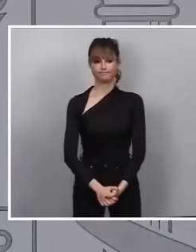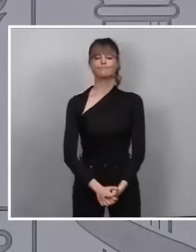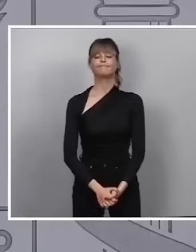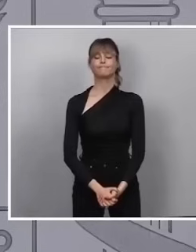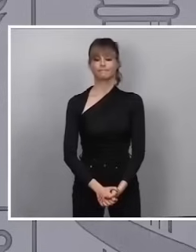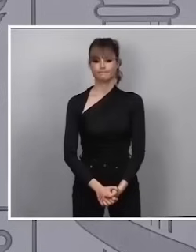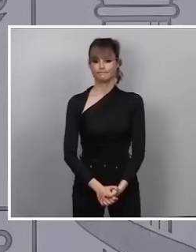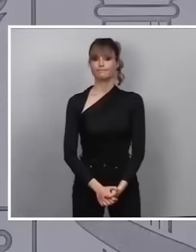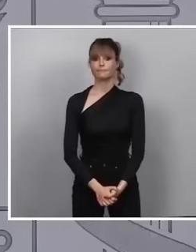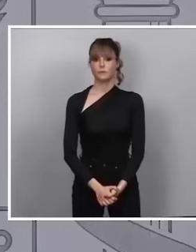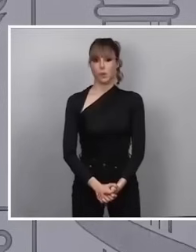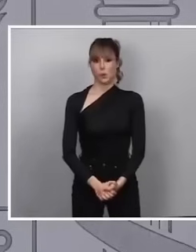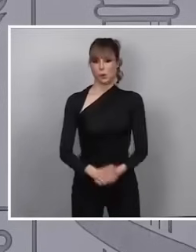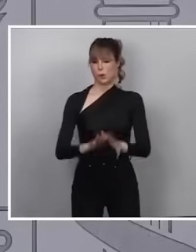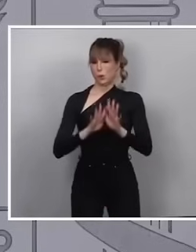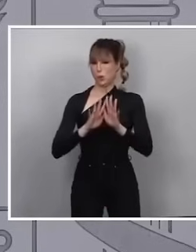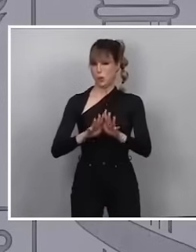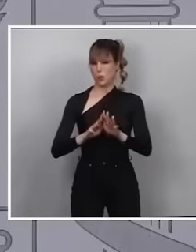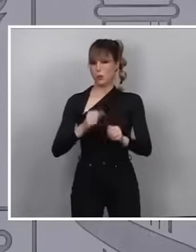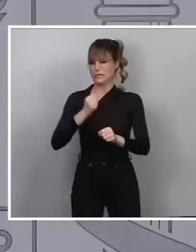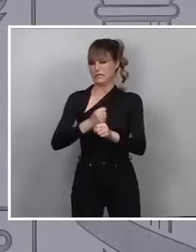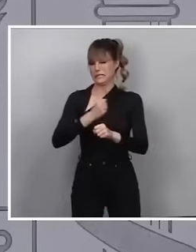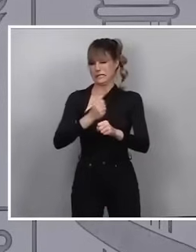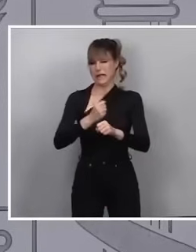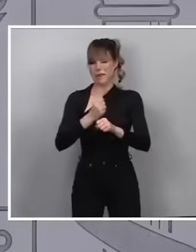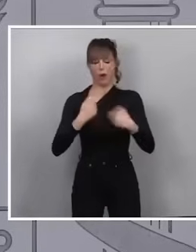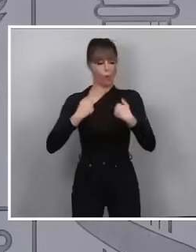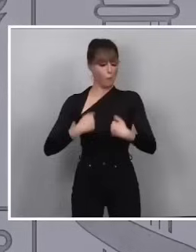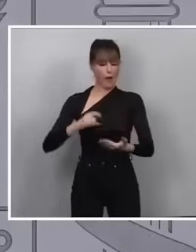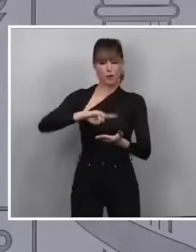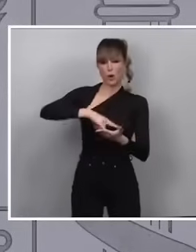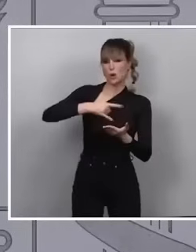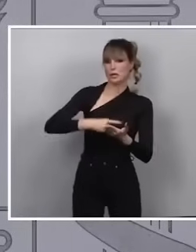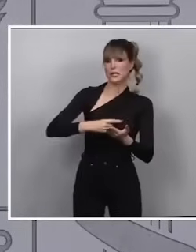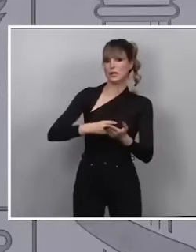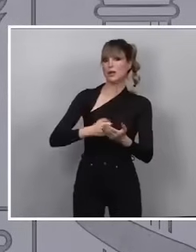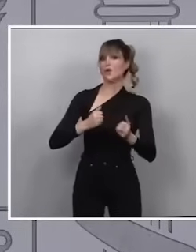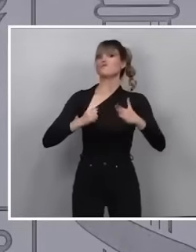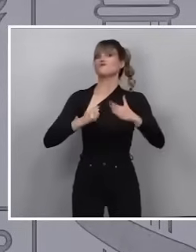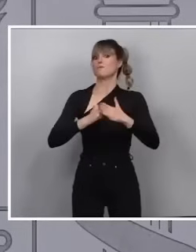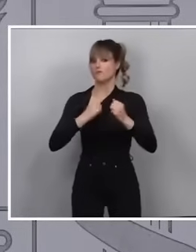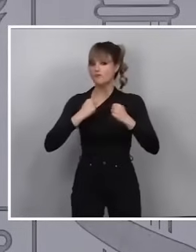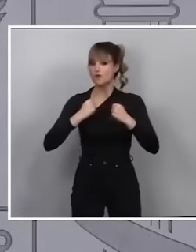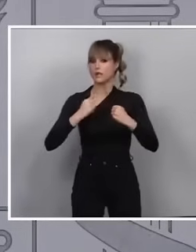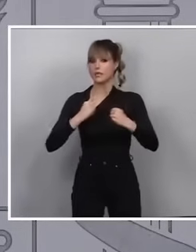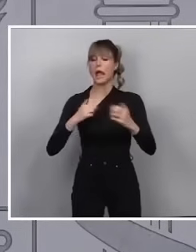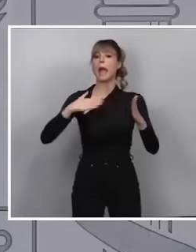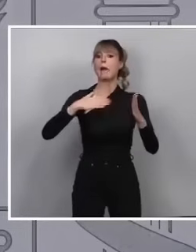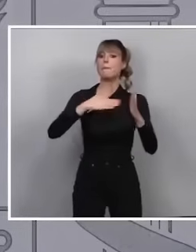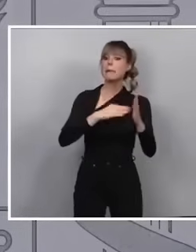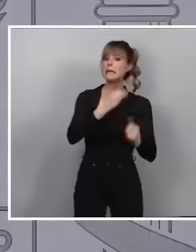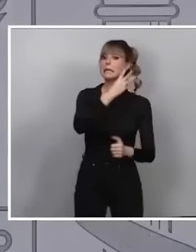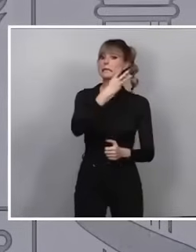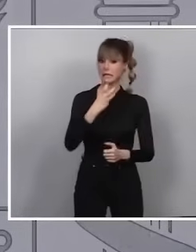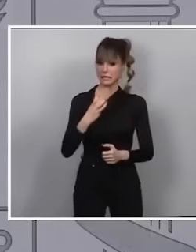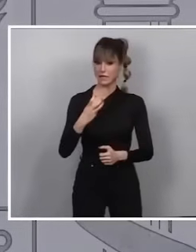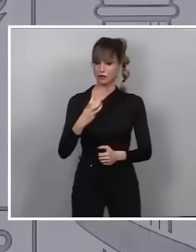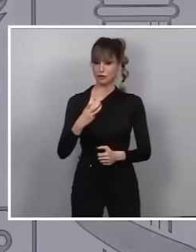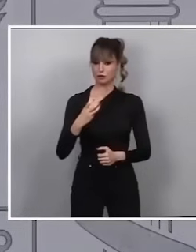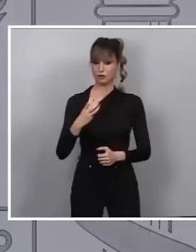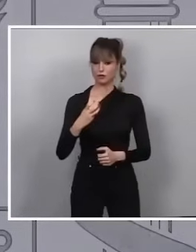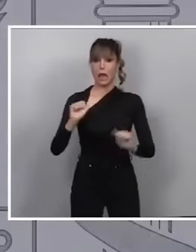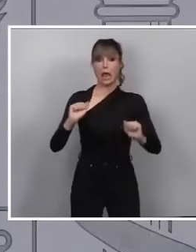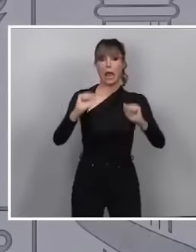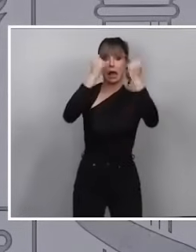todo este enorme despliegue tanto humano como técnico ha realizado ya 1300